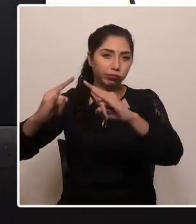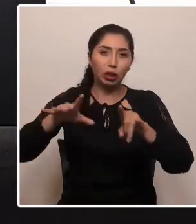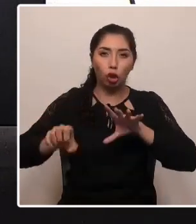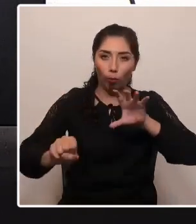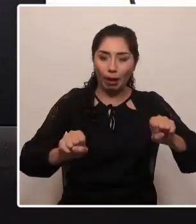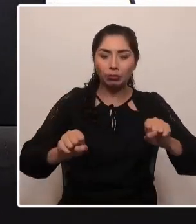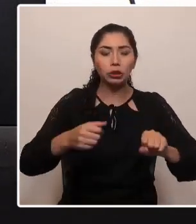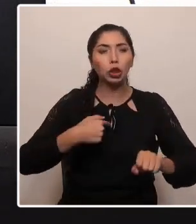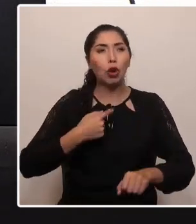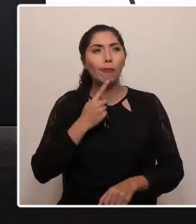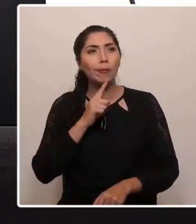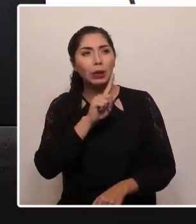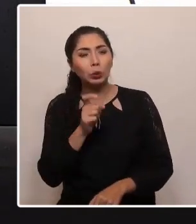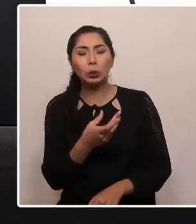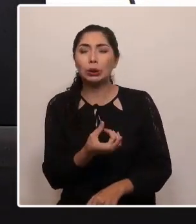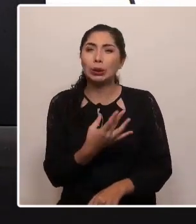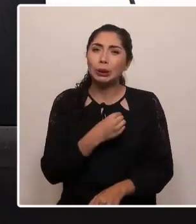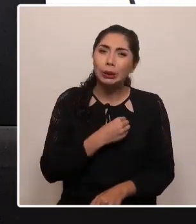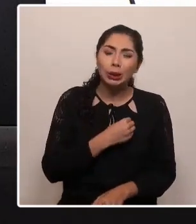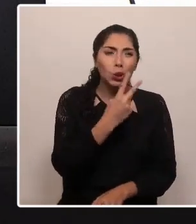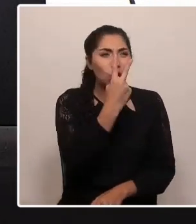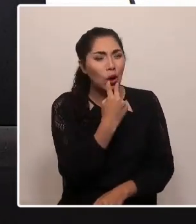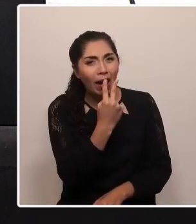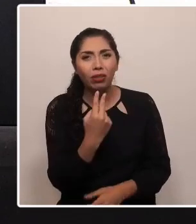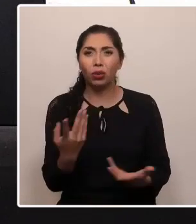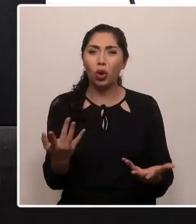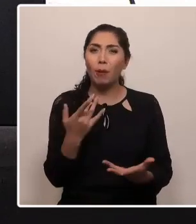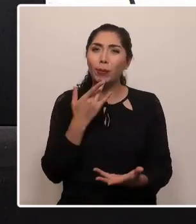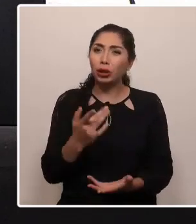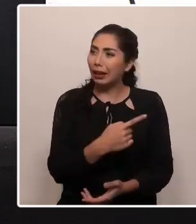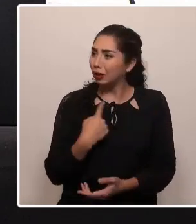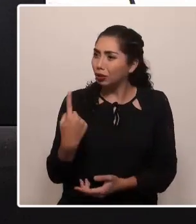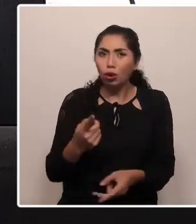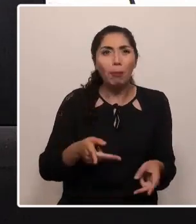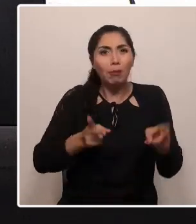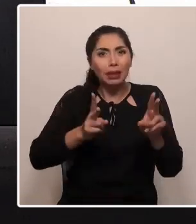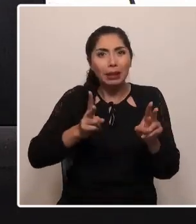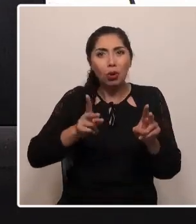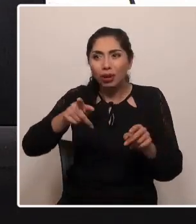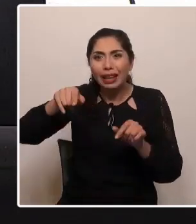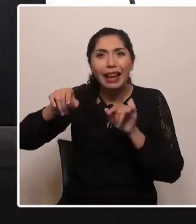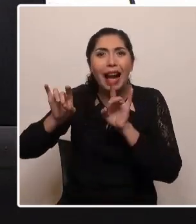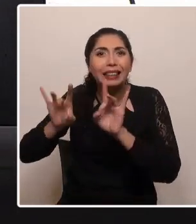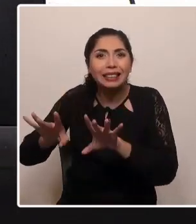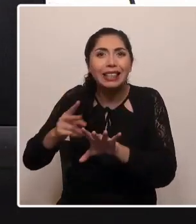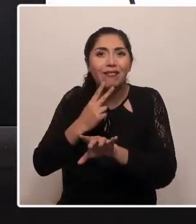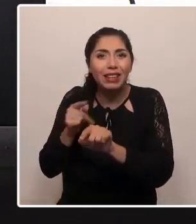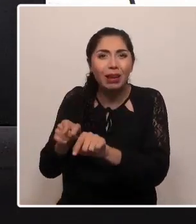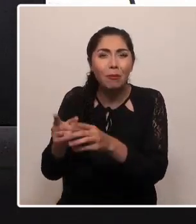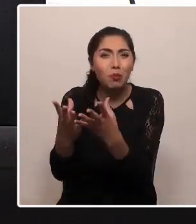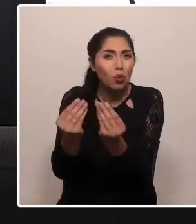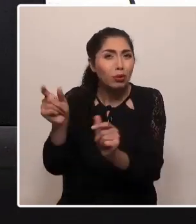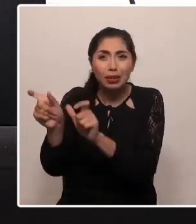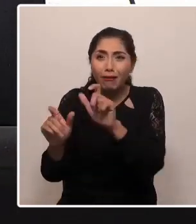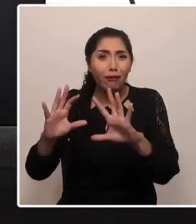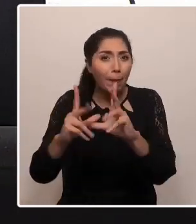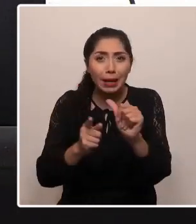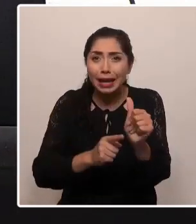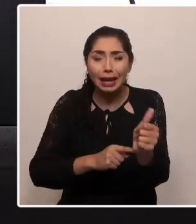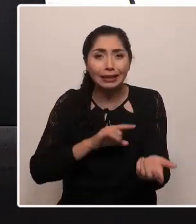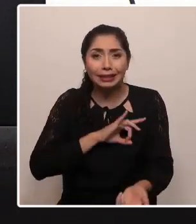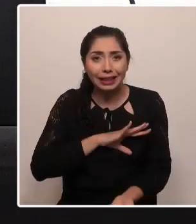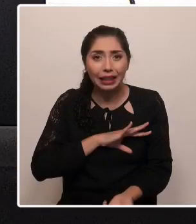en varias ocasiones llorando, ¿por qué permitimos que vivan así miles de familias en Chile? ¿Por qué normalizamos